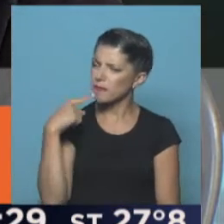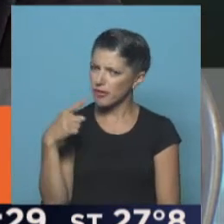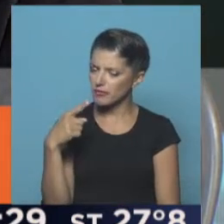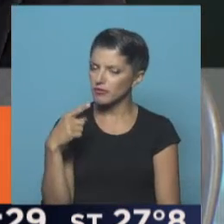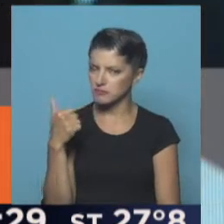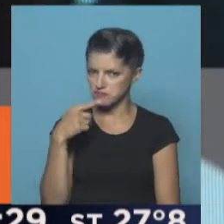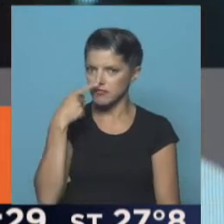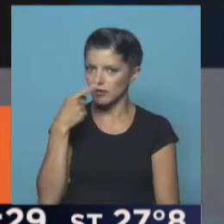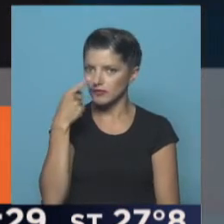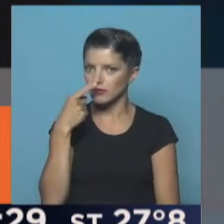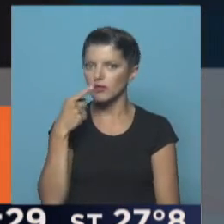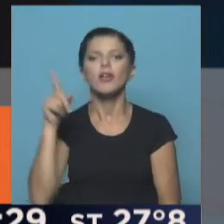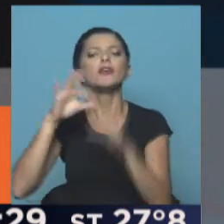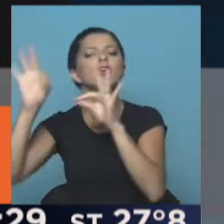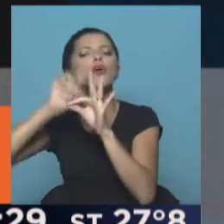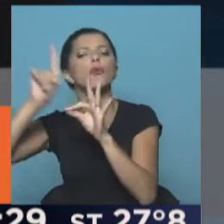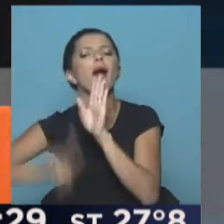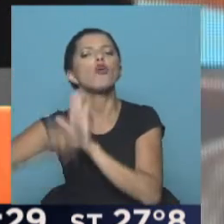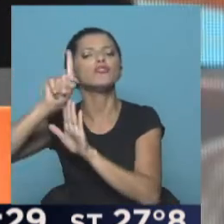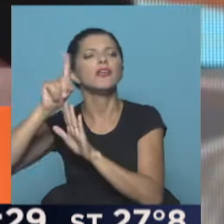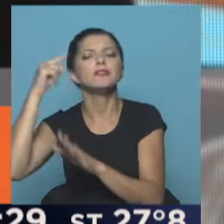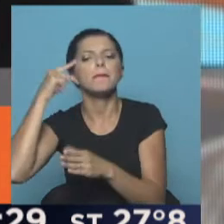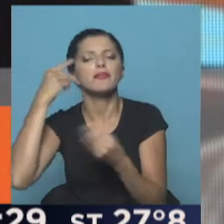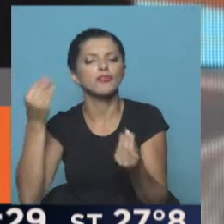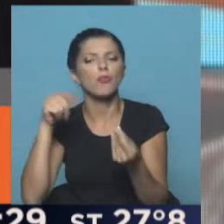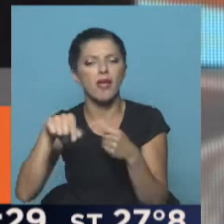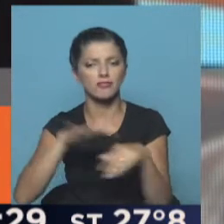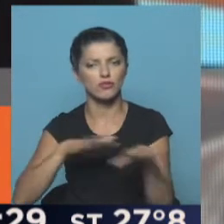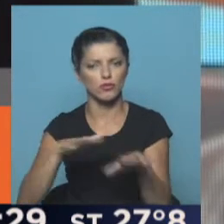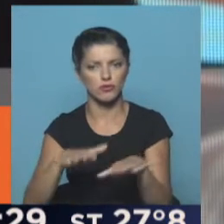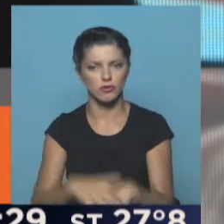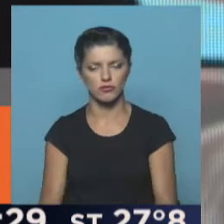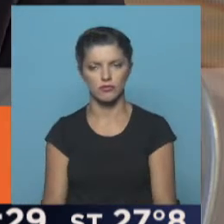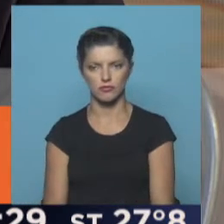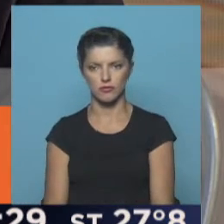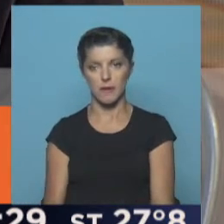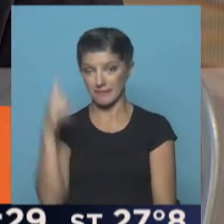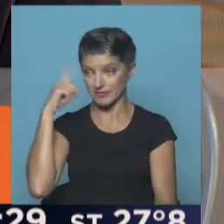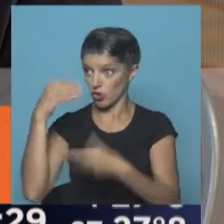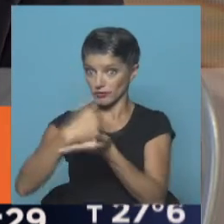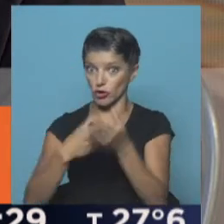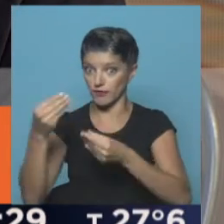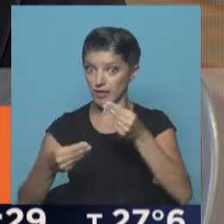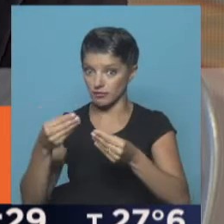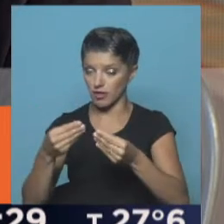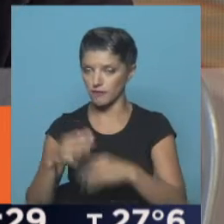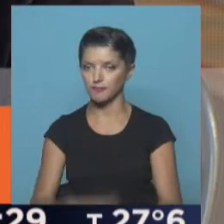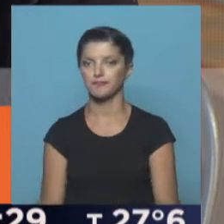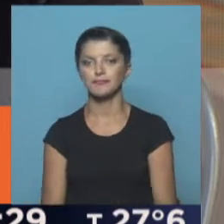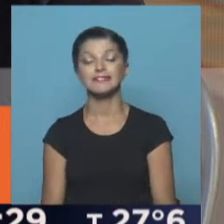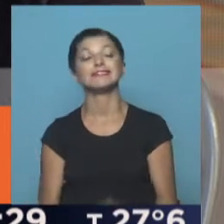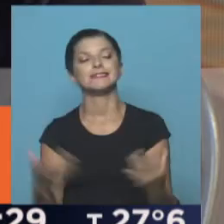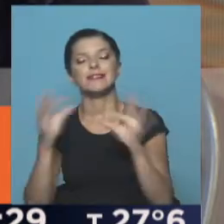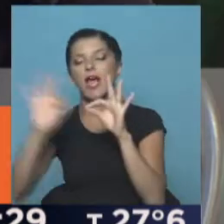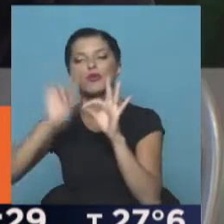reacción en la Europa continental con respecto a esta posibilidad que planteaste en el plano financiero? Las reacciones de la Europa continental hasta